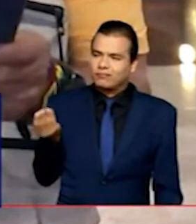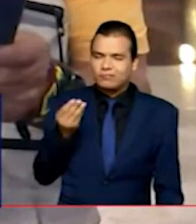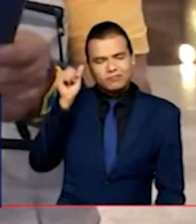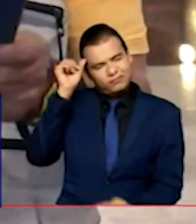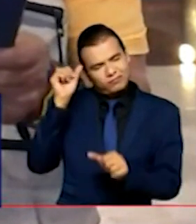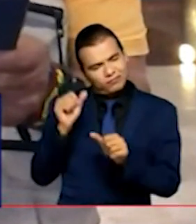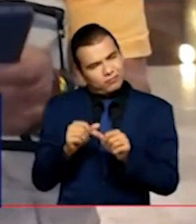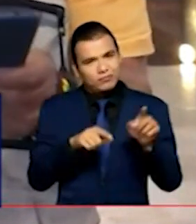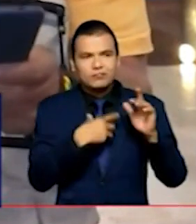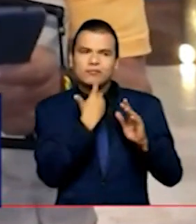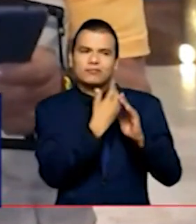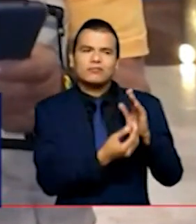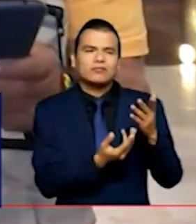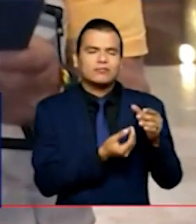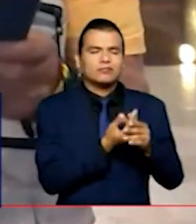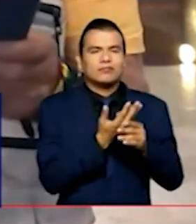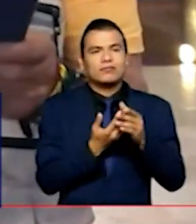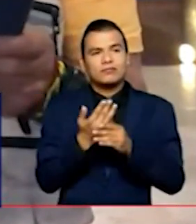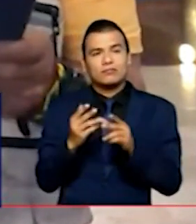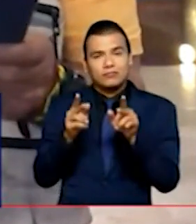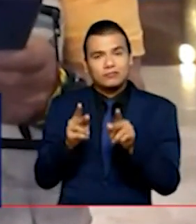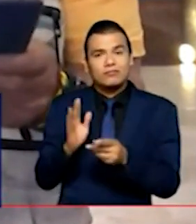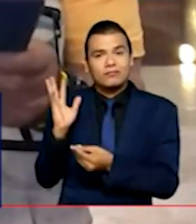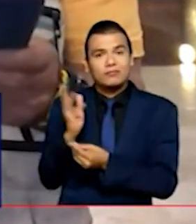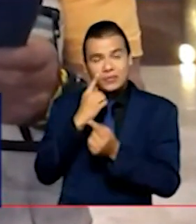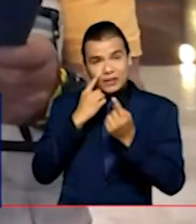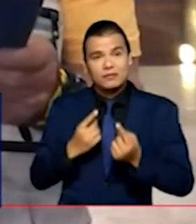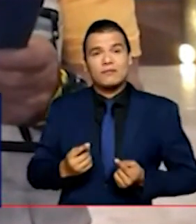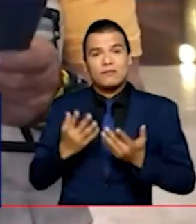y los que se van con sus flores, de uno de los mexicanos